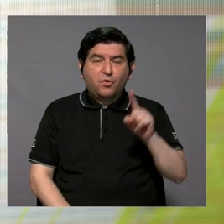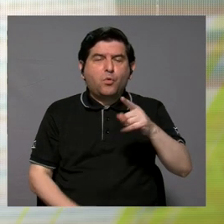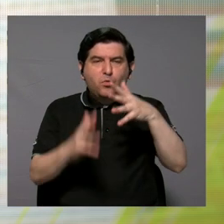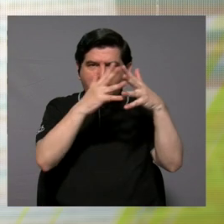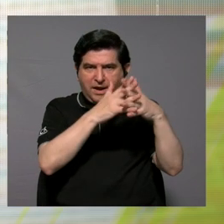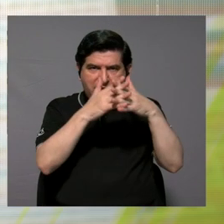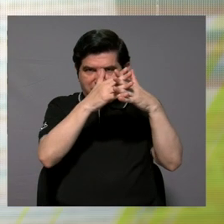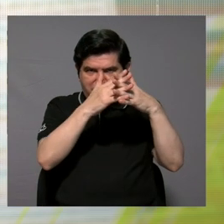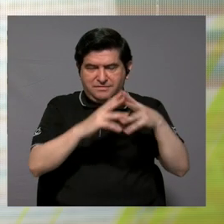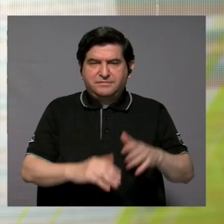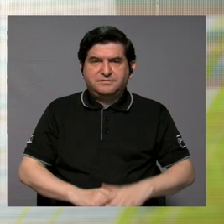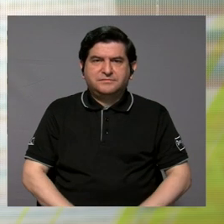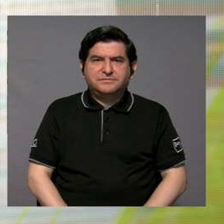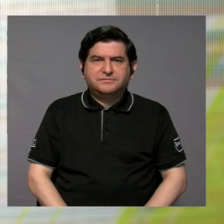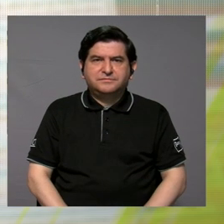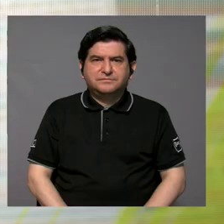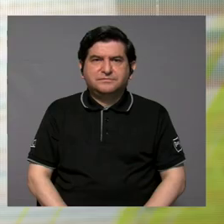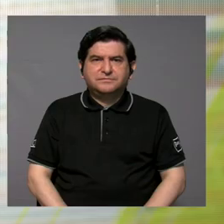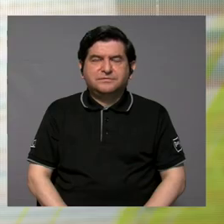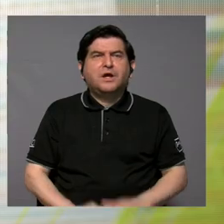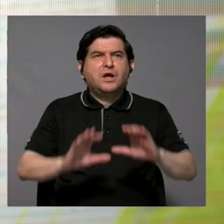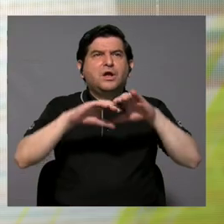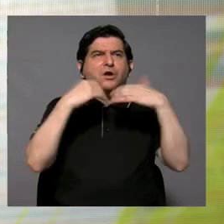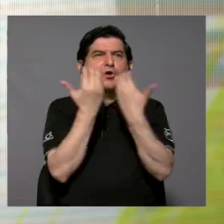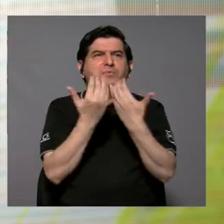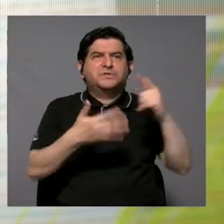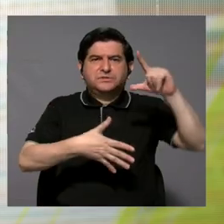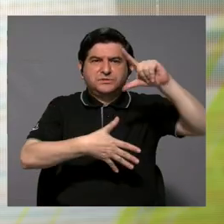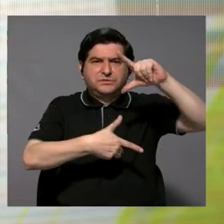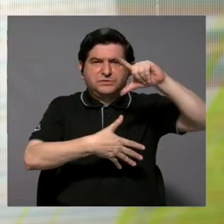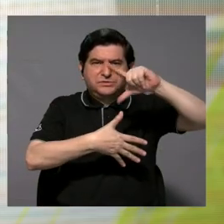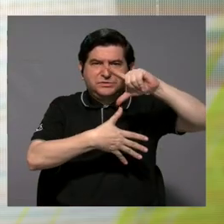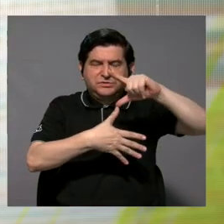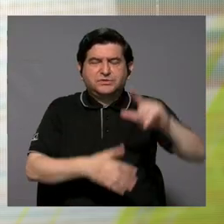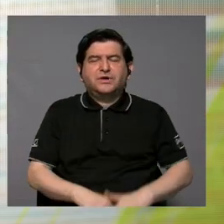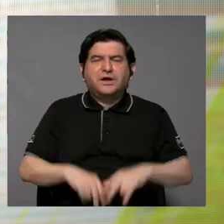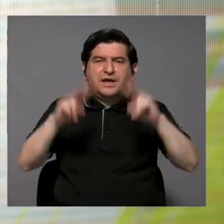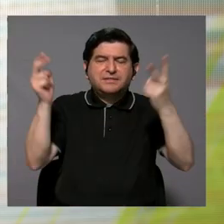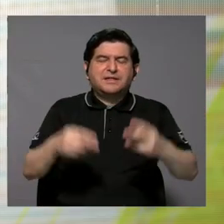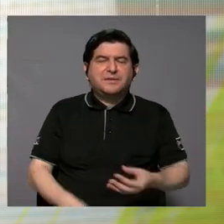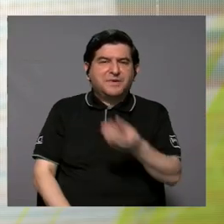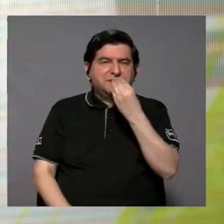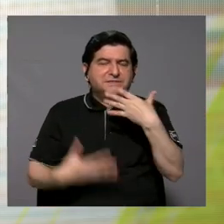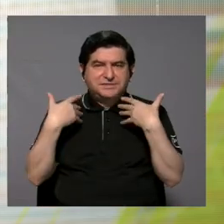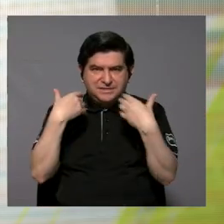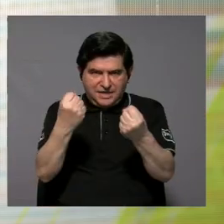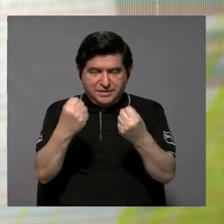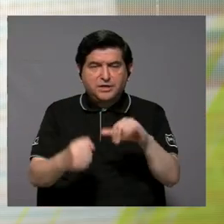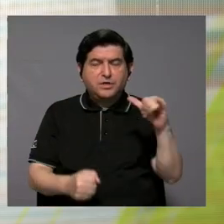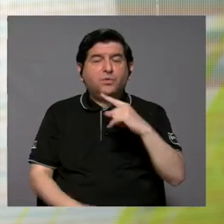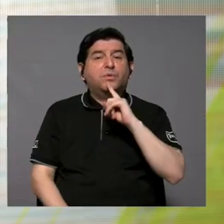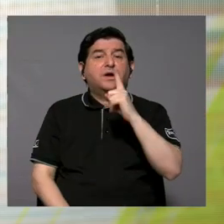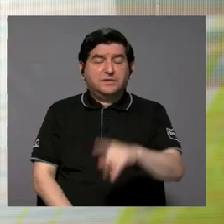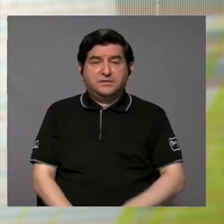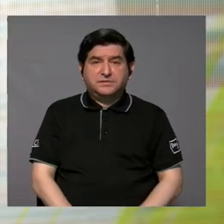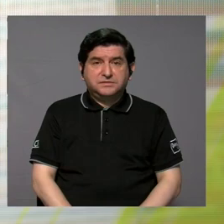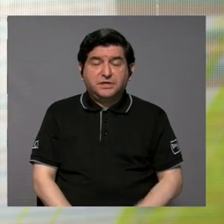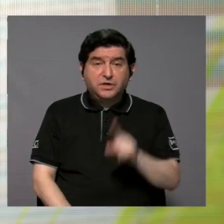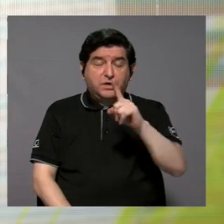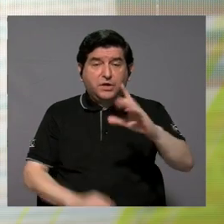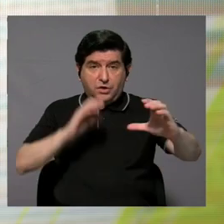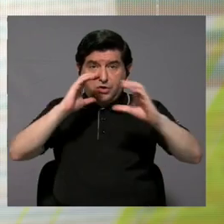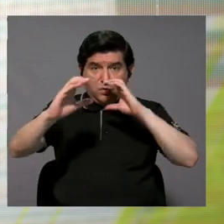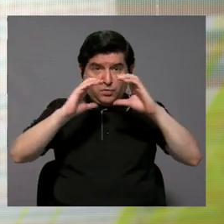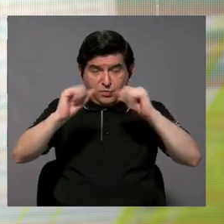Unidos, de la Coalición para Latinoamérica de temas de alimentación saludable, también ha mandado un